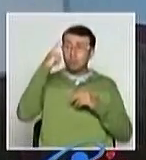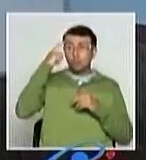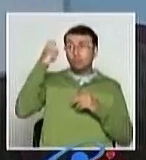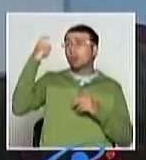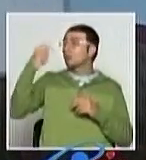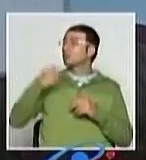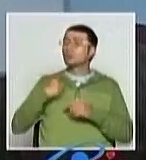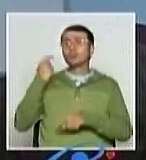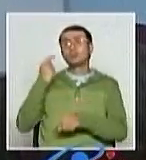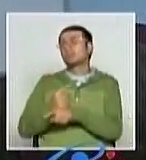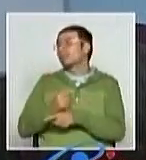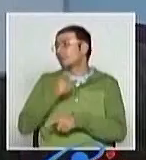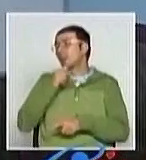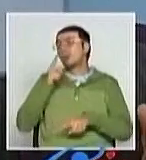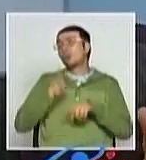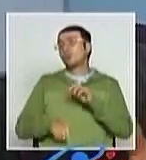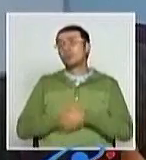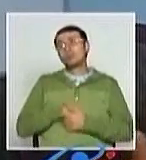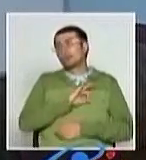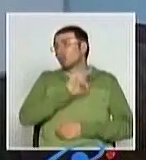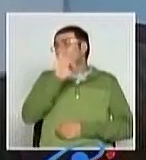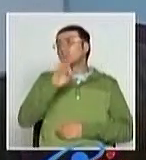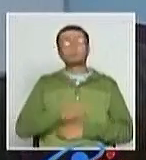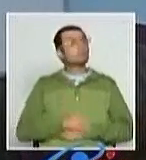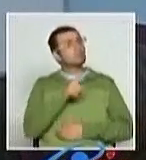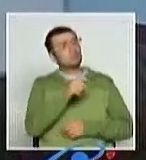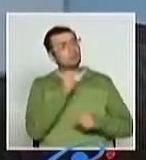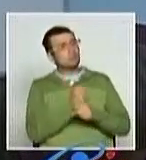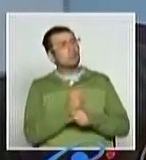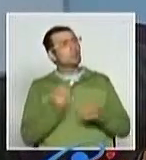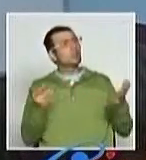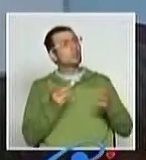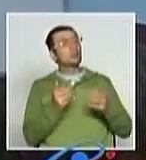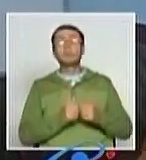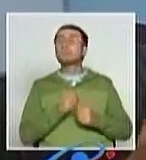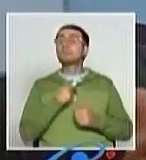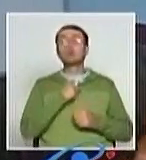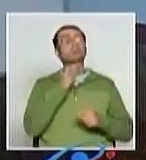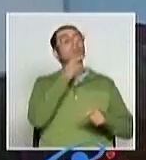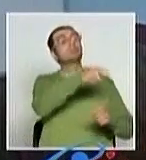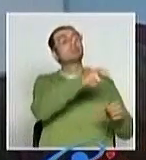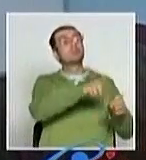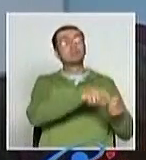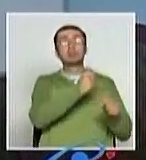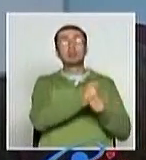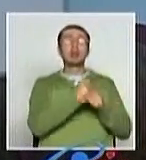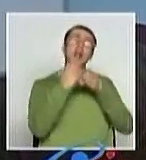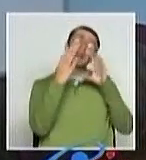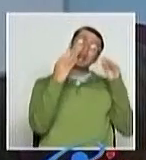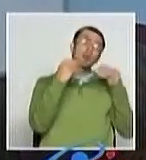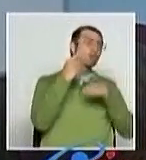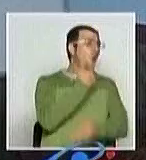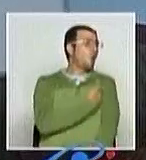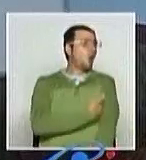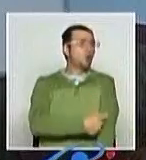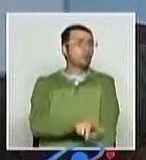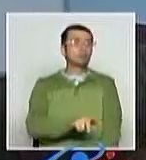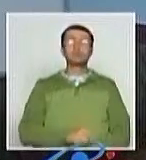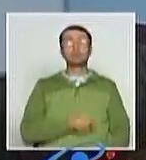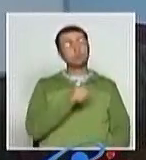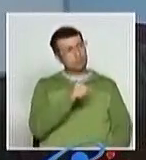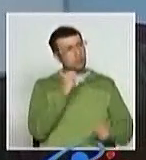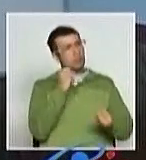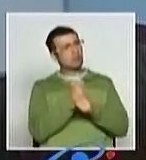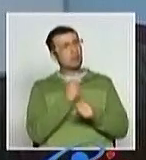pude cumplir Entonces yo le pregunté señora Y usted dónde trabaja Ah trabajo en tal lugar y hablo todo el día señora cuando usted habla en el